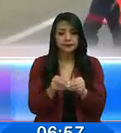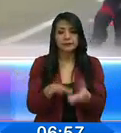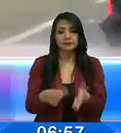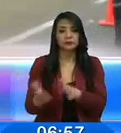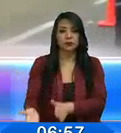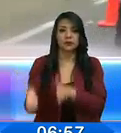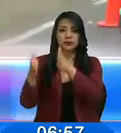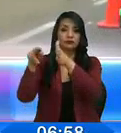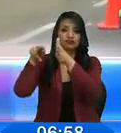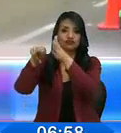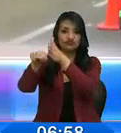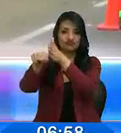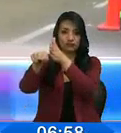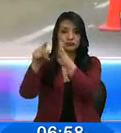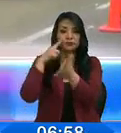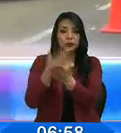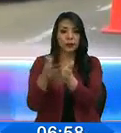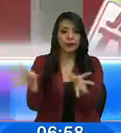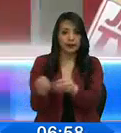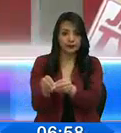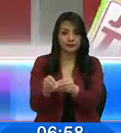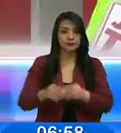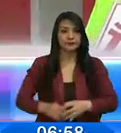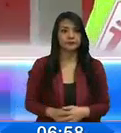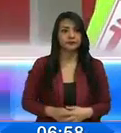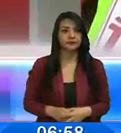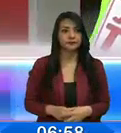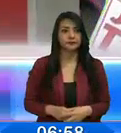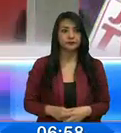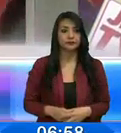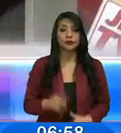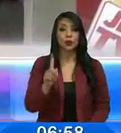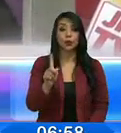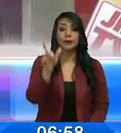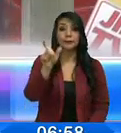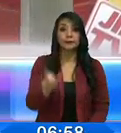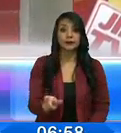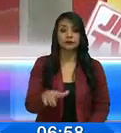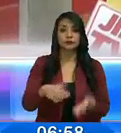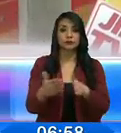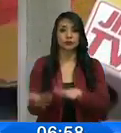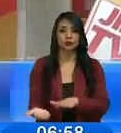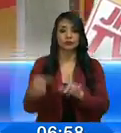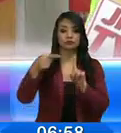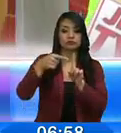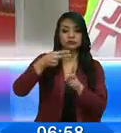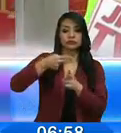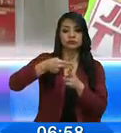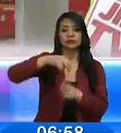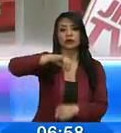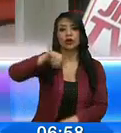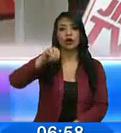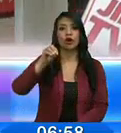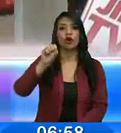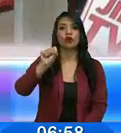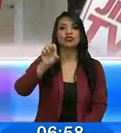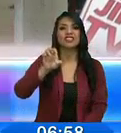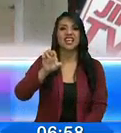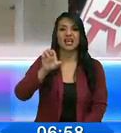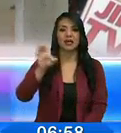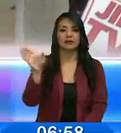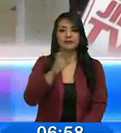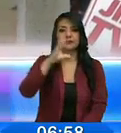del cadáver y las evidencias que quedaron en la escena. Tenemos una persona fallecida que corresponde a los nombres José Argemiro Cedeño